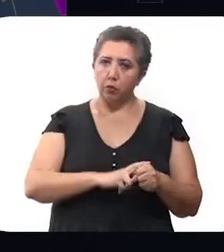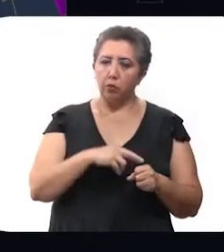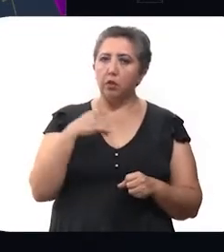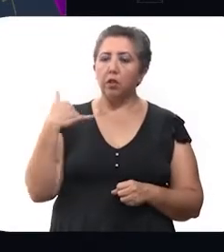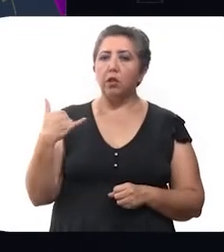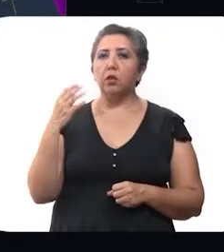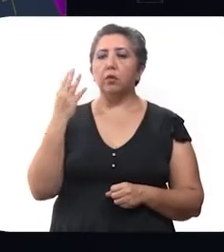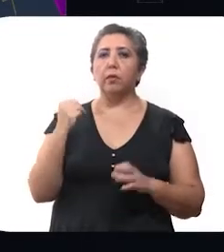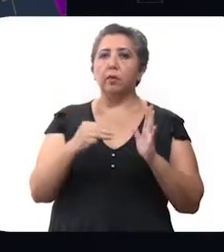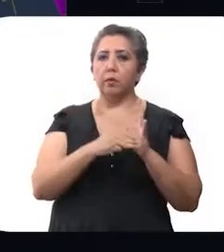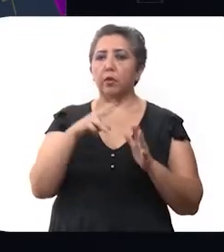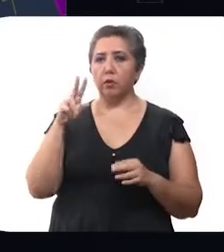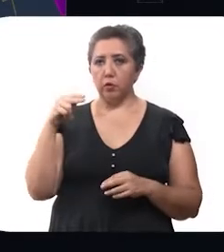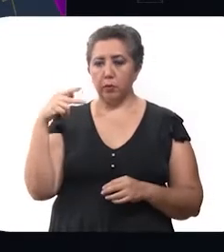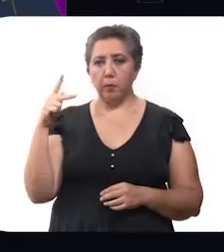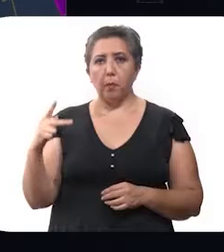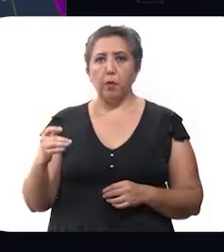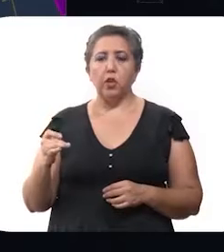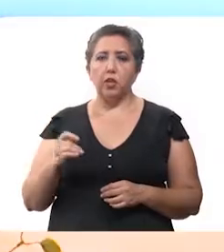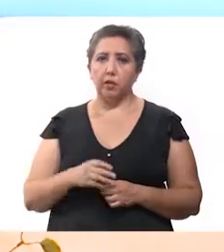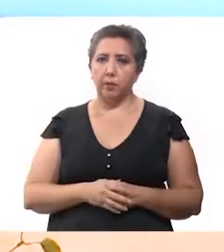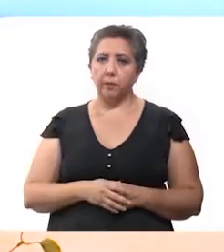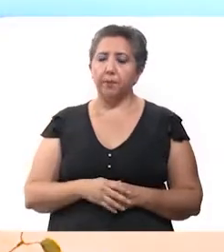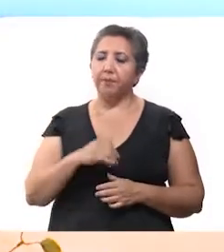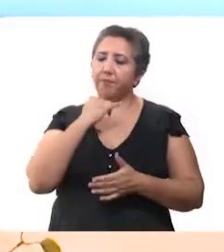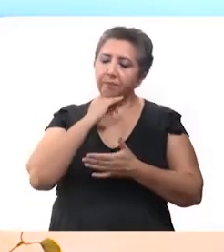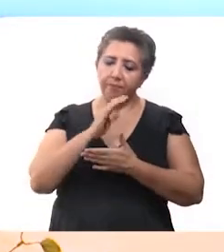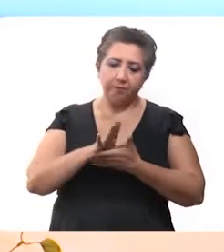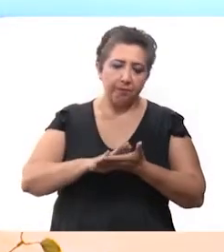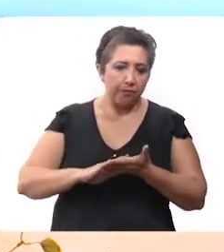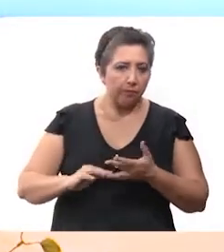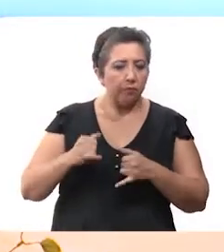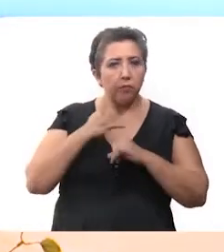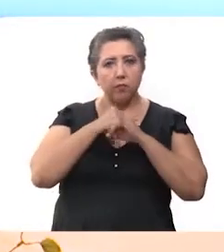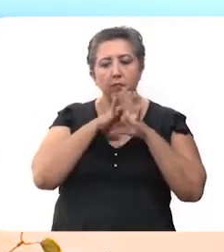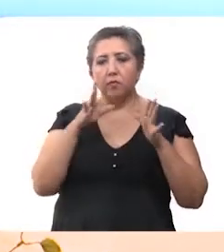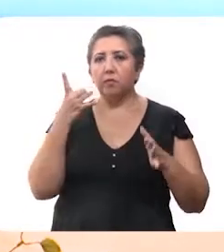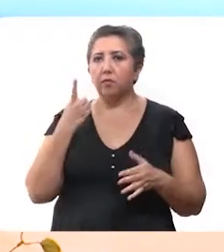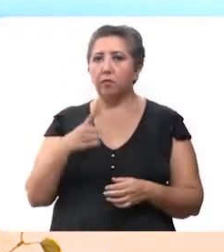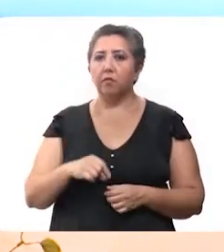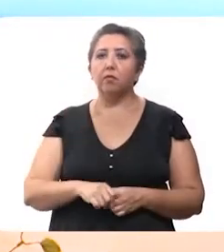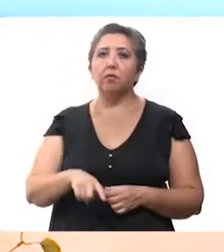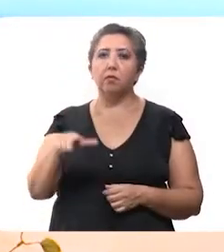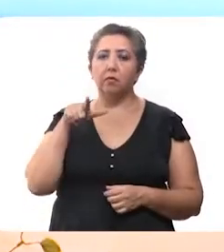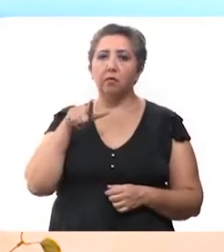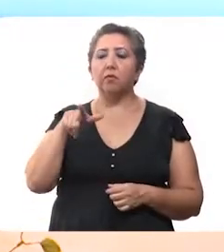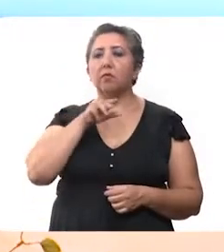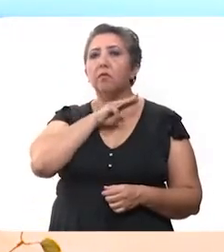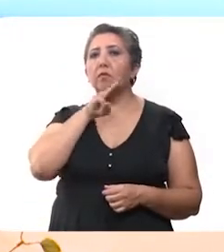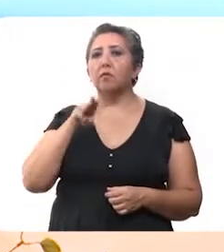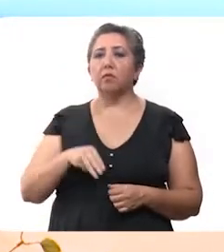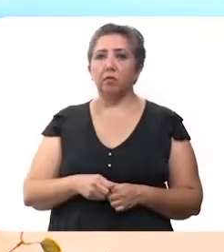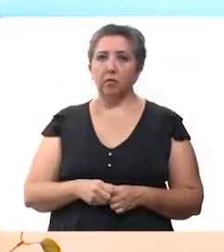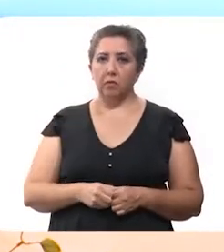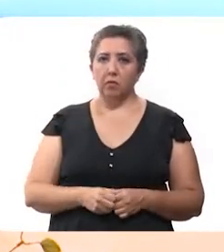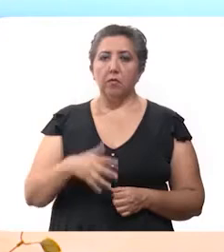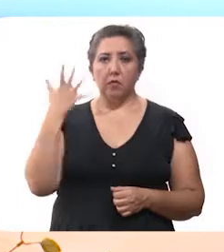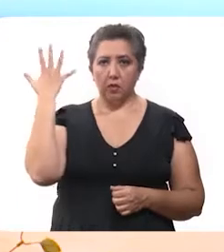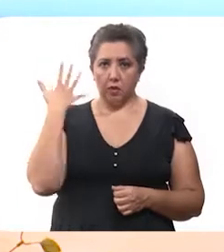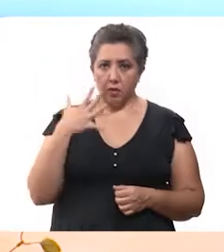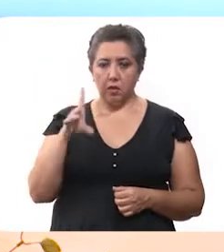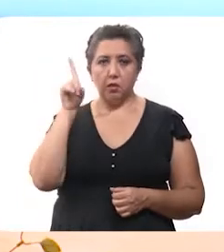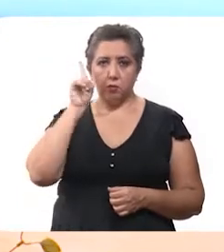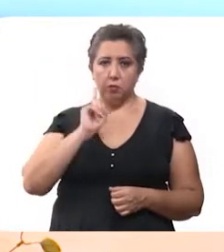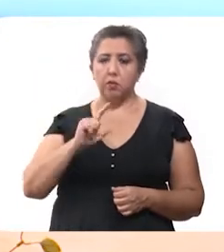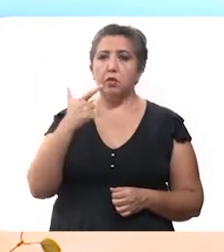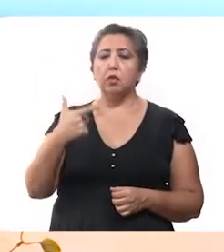sur y 9.088 en la zona poniente. Lamentablemente, en este parte médico informamos de 17 fallecimientos. Se trata de 10